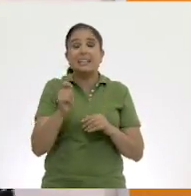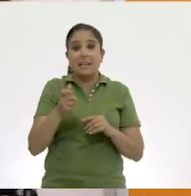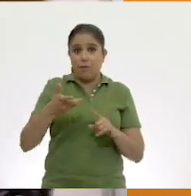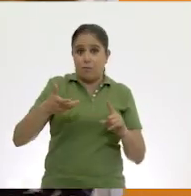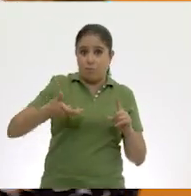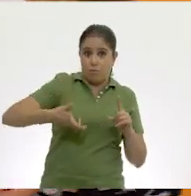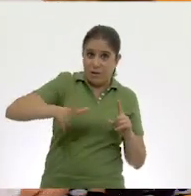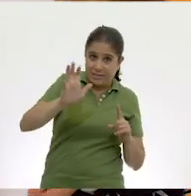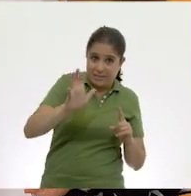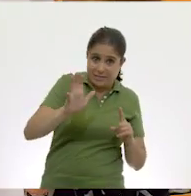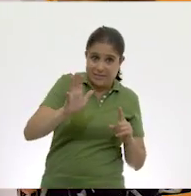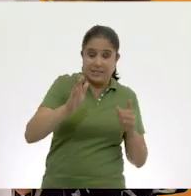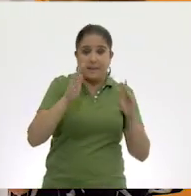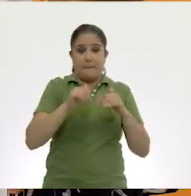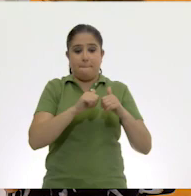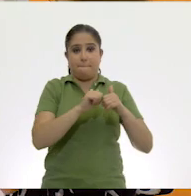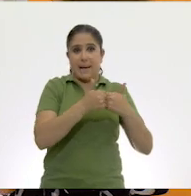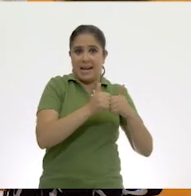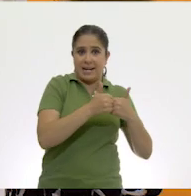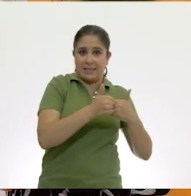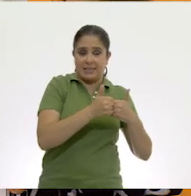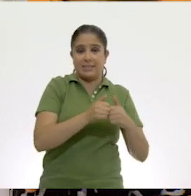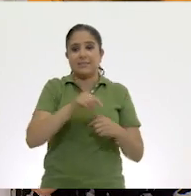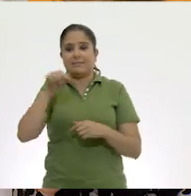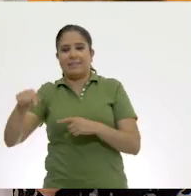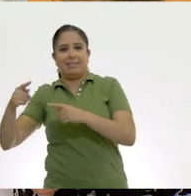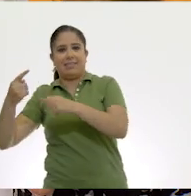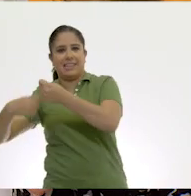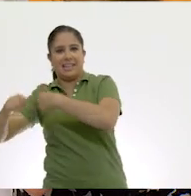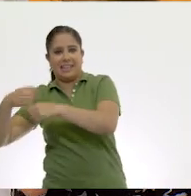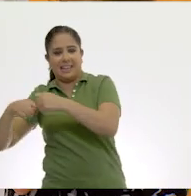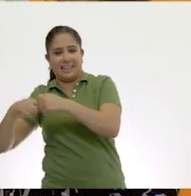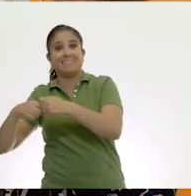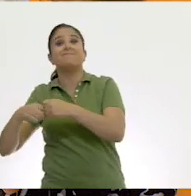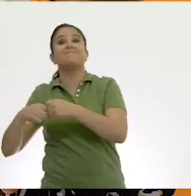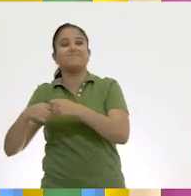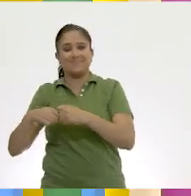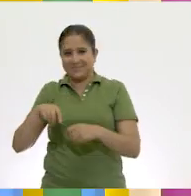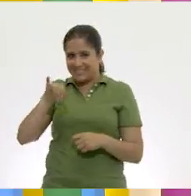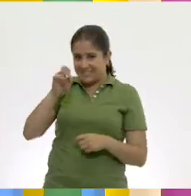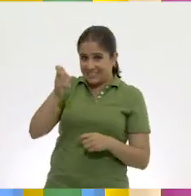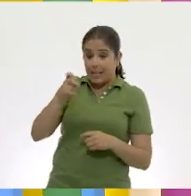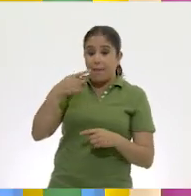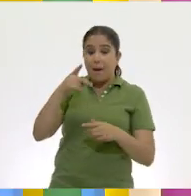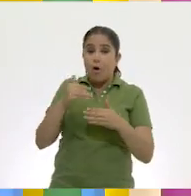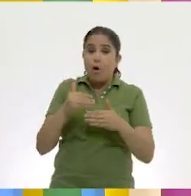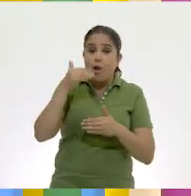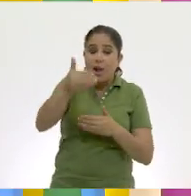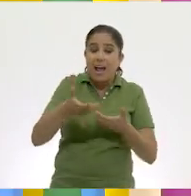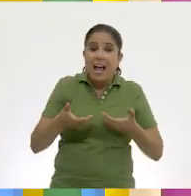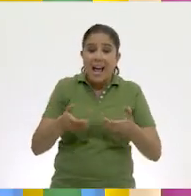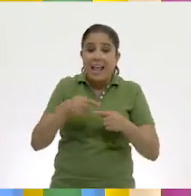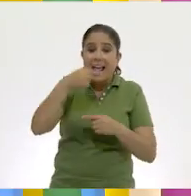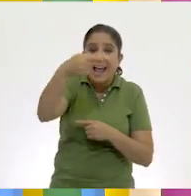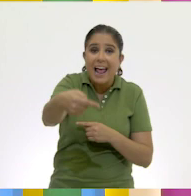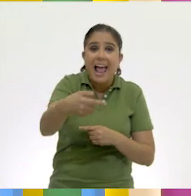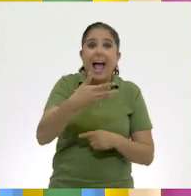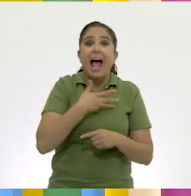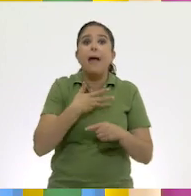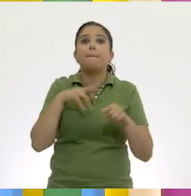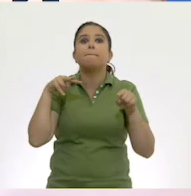boliche la panadería y la tienda así es verdad pero en la calle de adelante maestra alene hay un